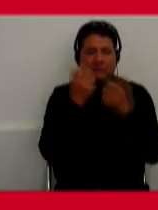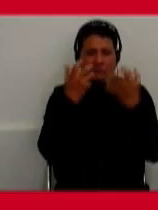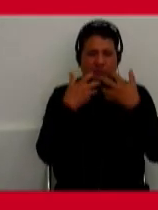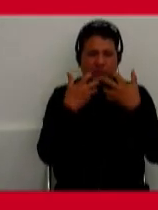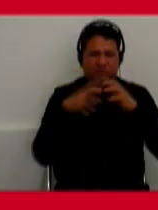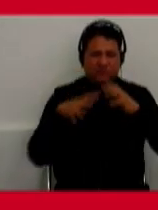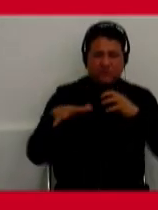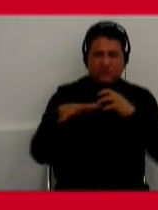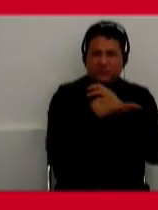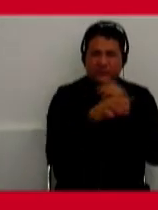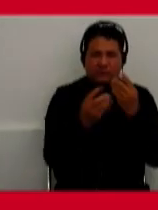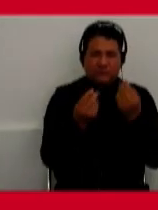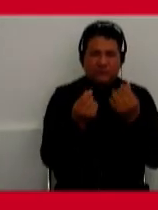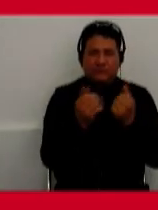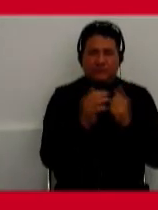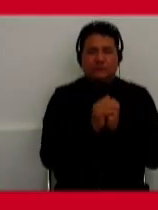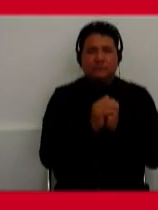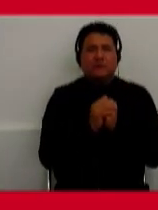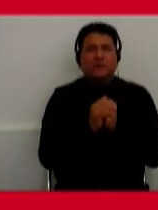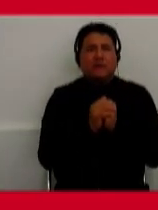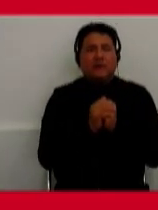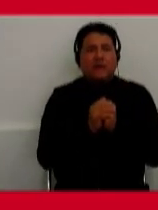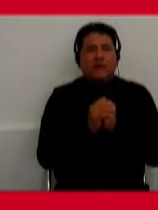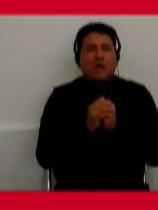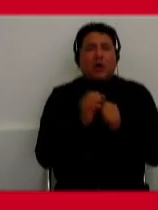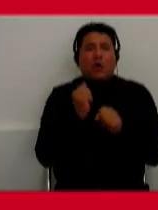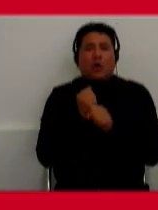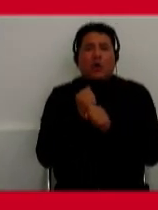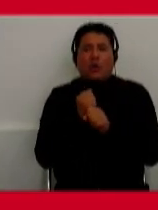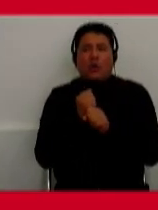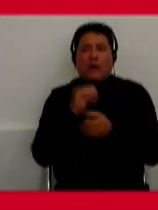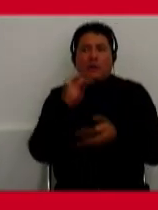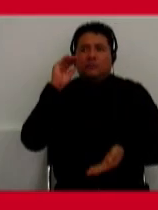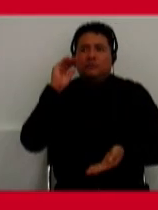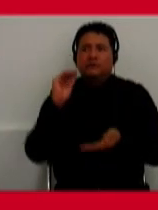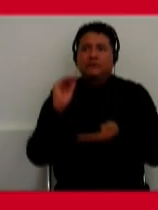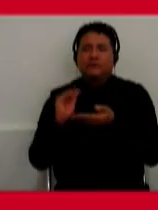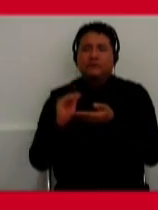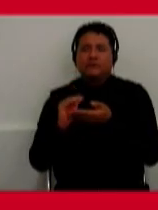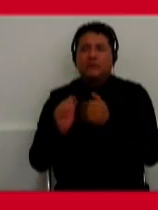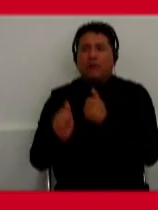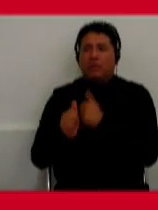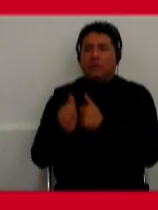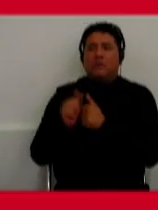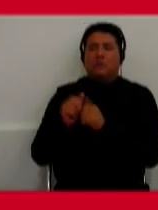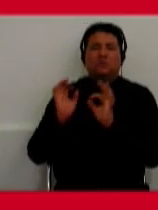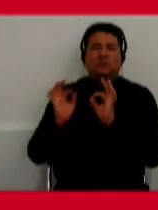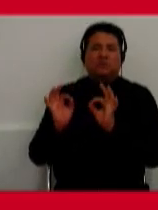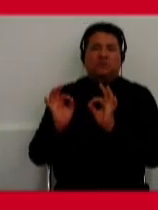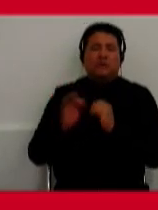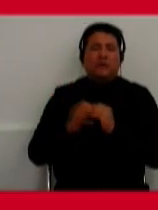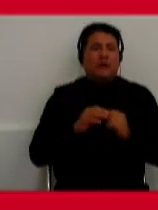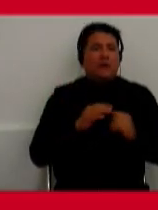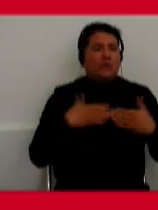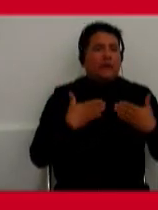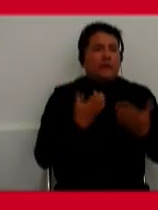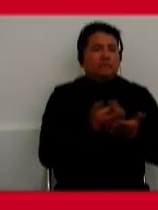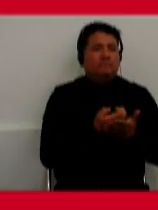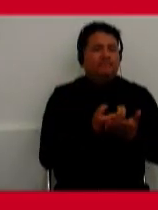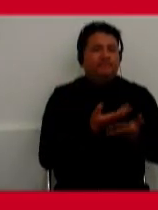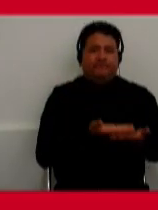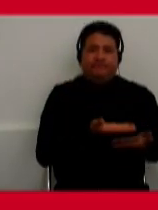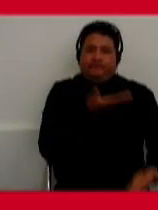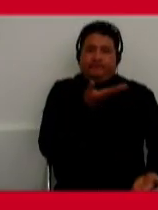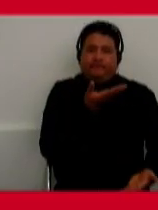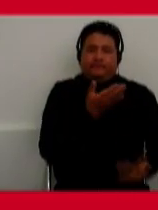que reduzca los riesgos significativos en la empresa y genere valor económico, principalmente basado